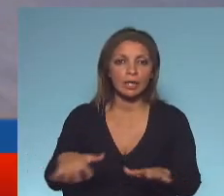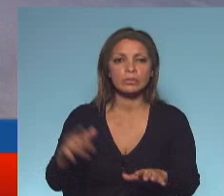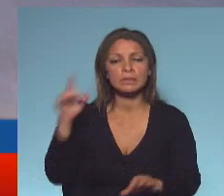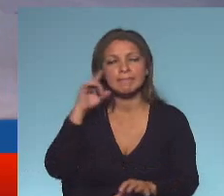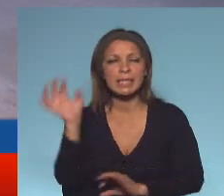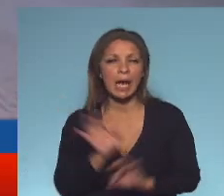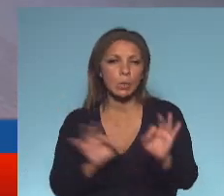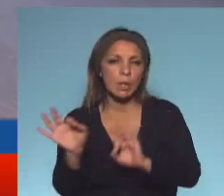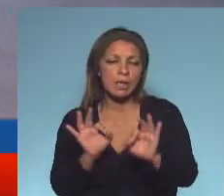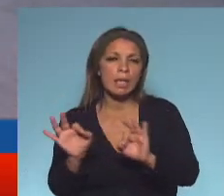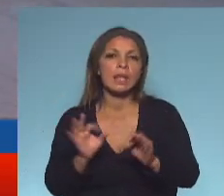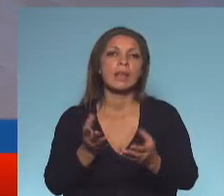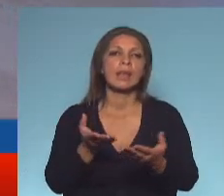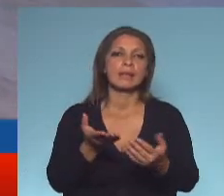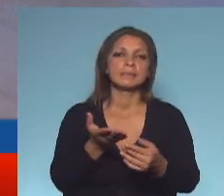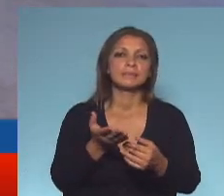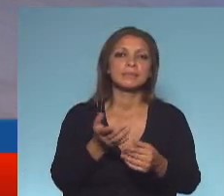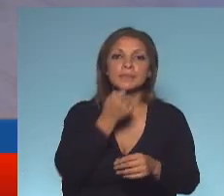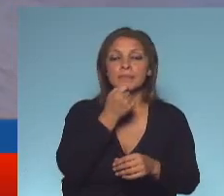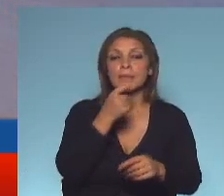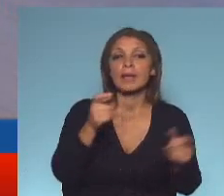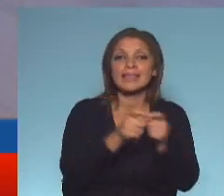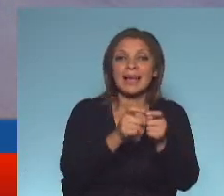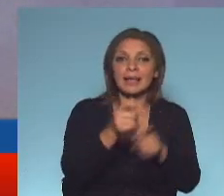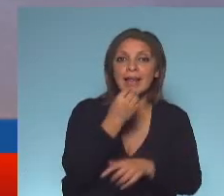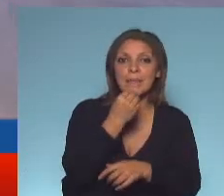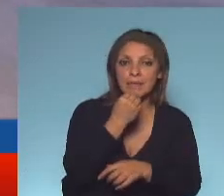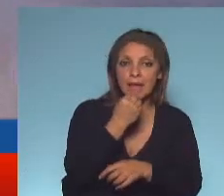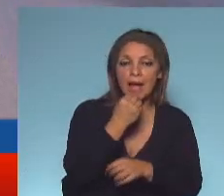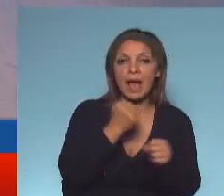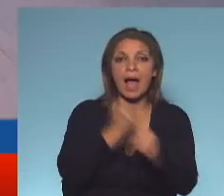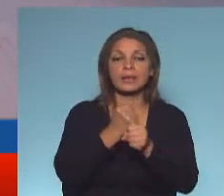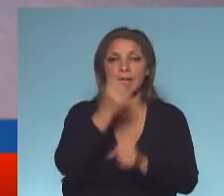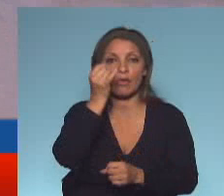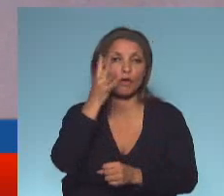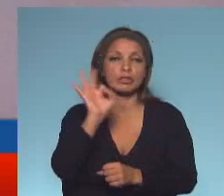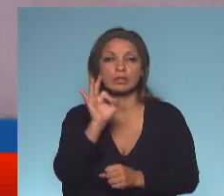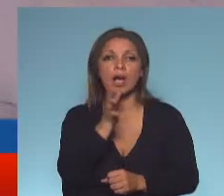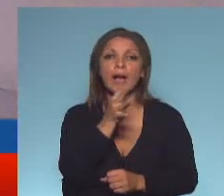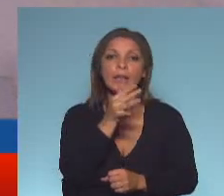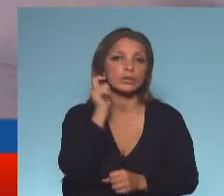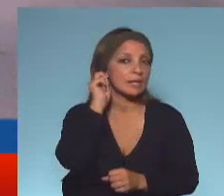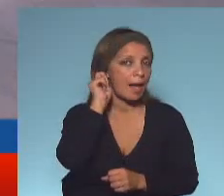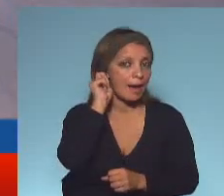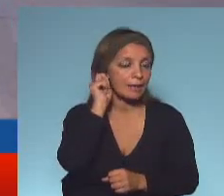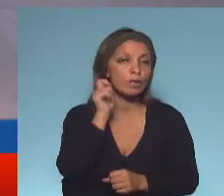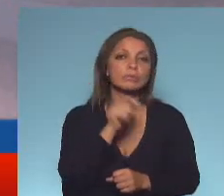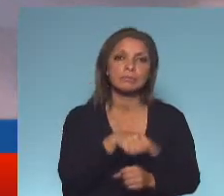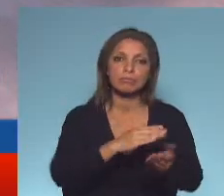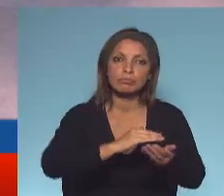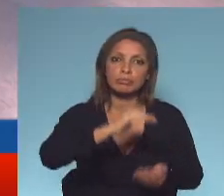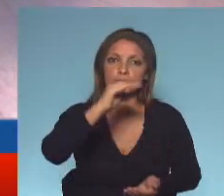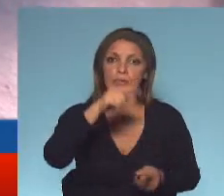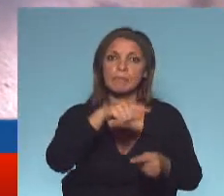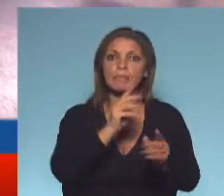estimaciones, una ampliación, por ejemplo, de la tarjeta alimentar hasta los 12 o 14 años podría reducir la pobreza